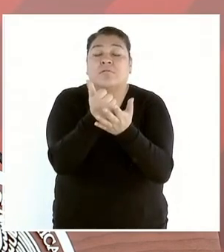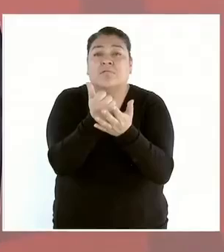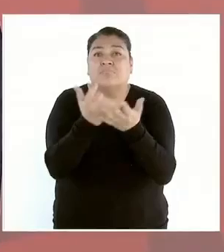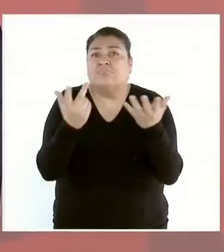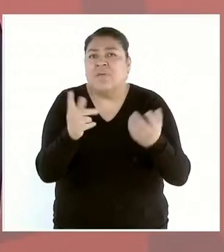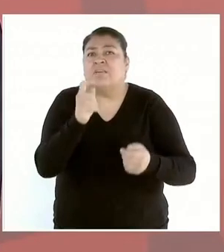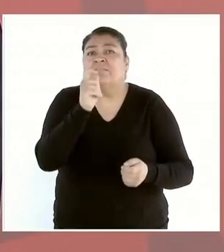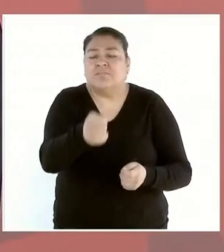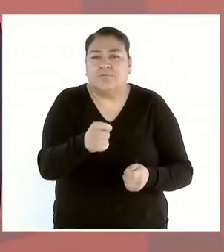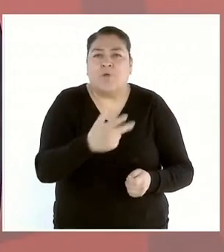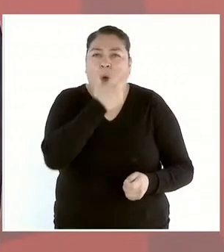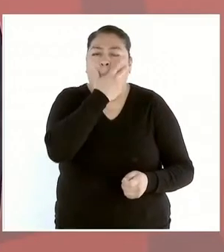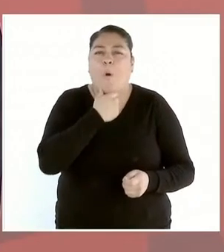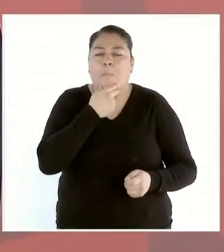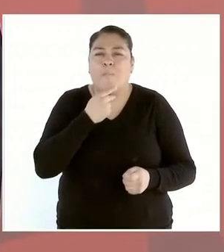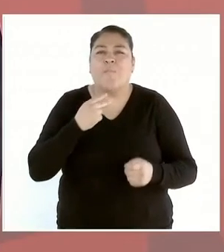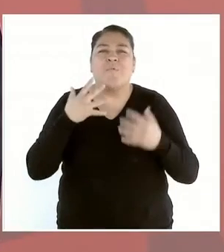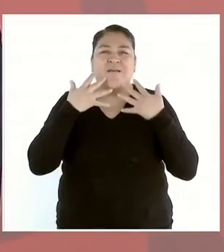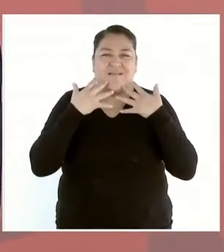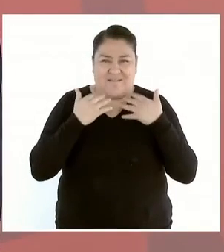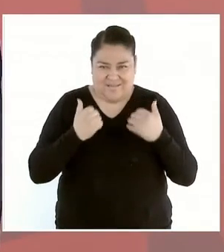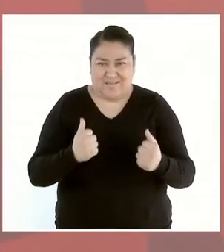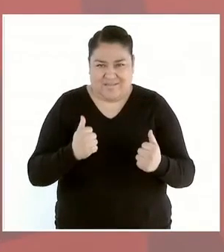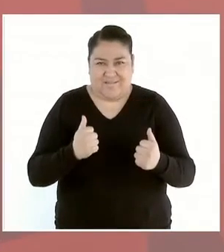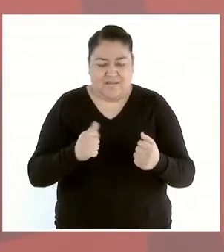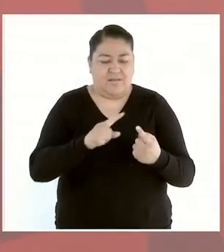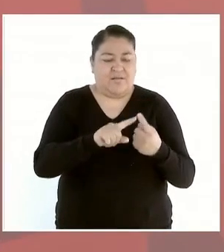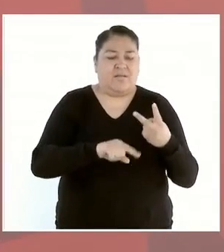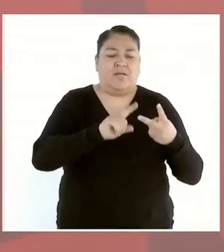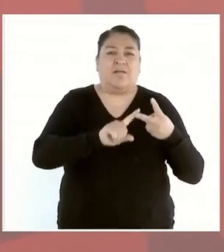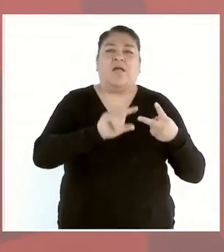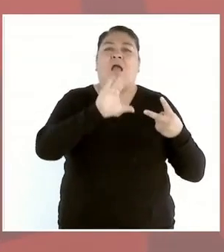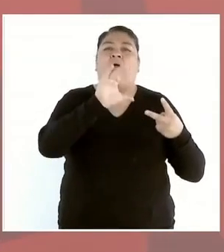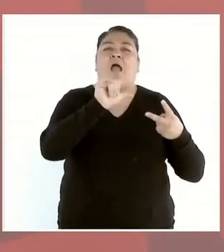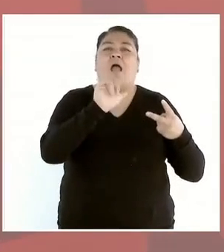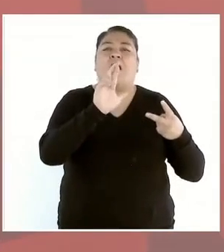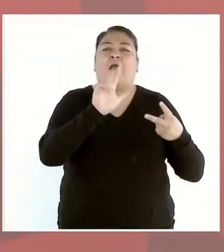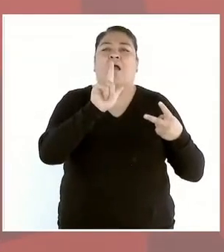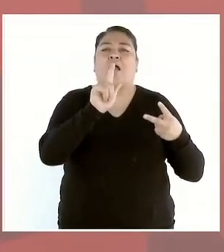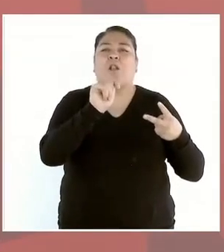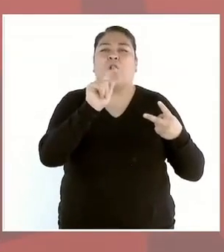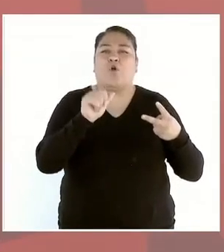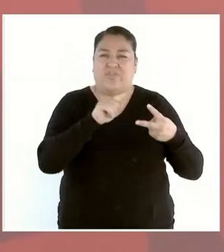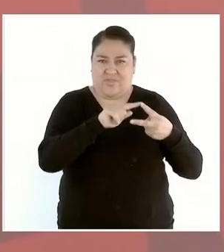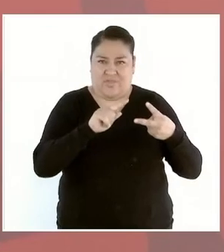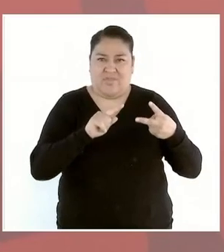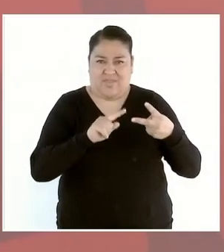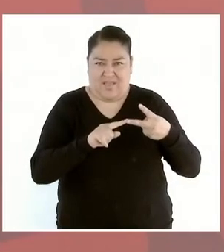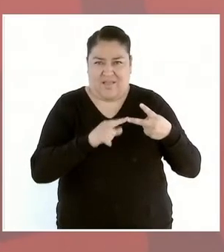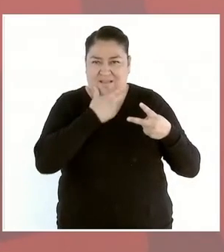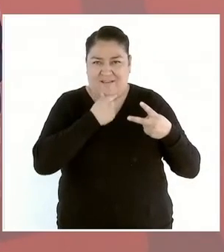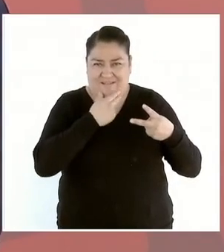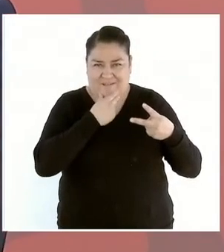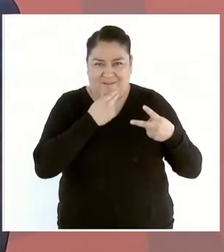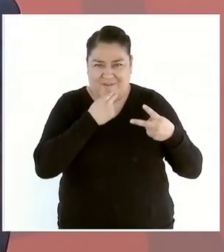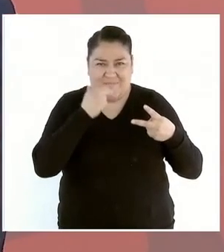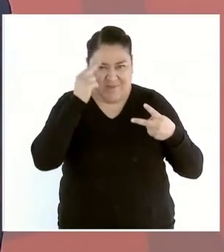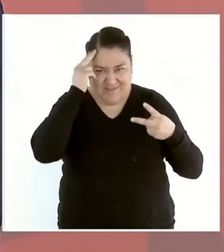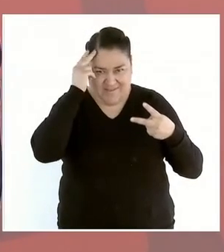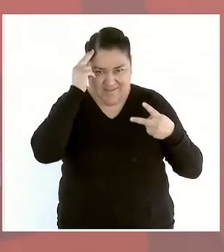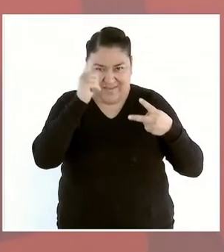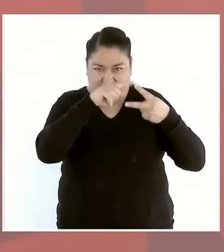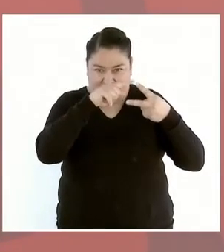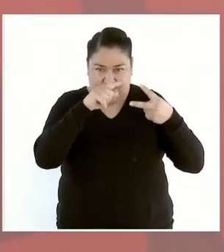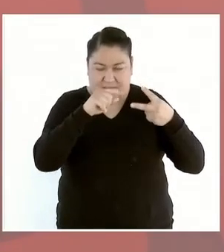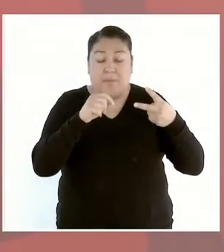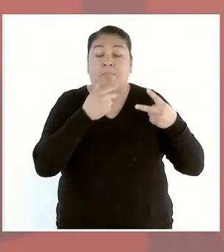de que maximiliano y carlota no eran exactamente lo